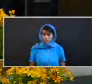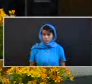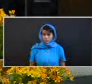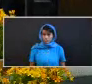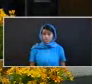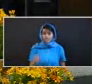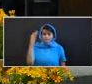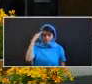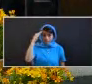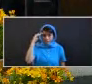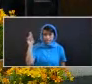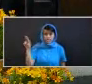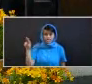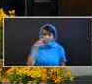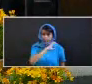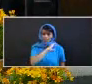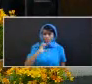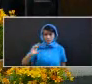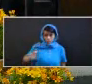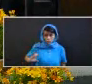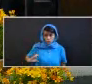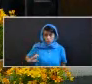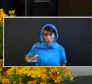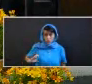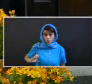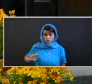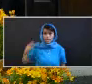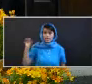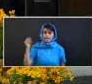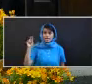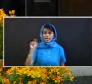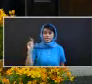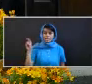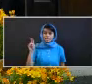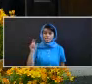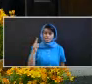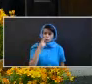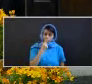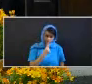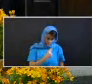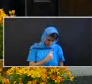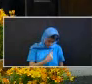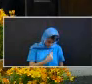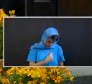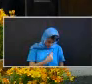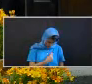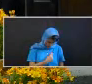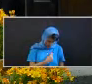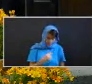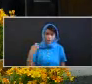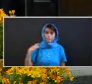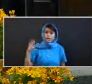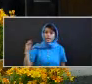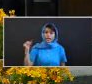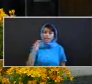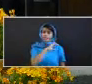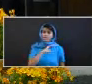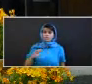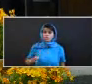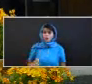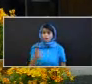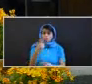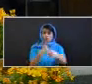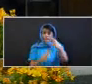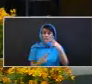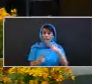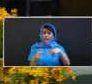y sabe que necesita a Cristo y que necesita humillarse para que Cristo venga y cambie